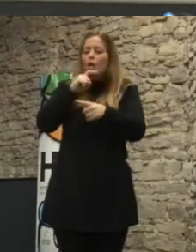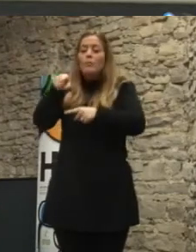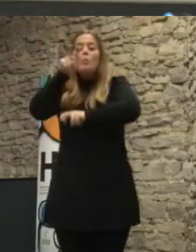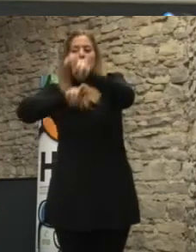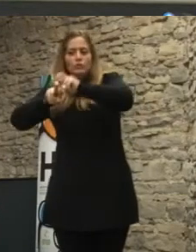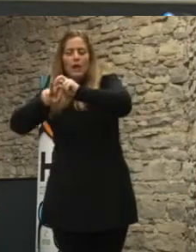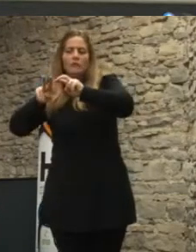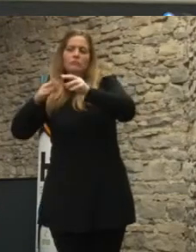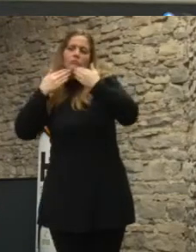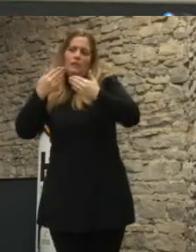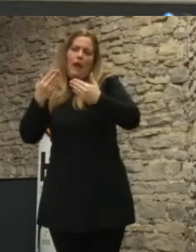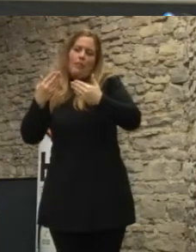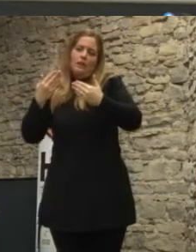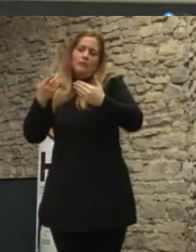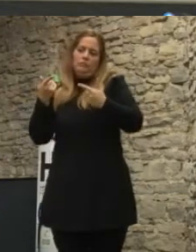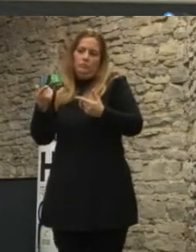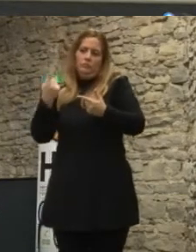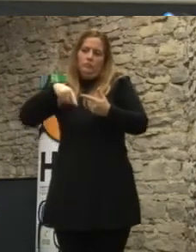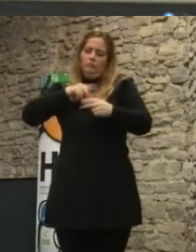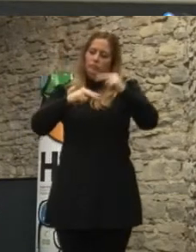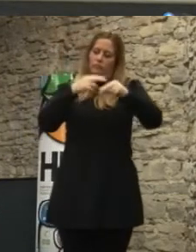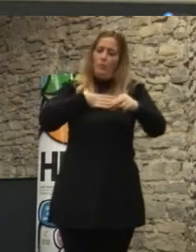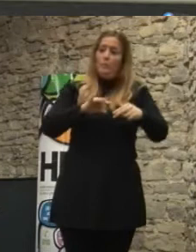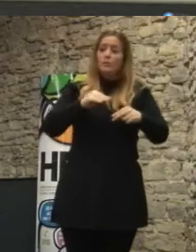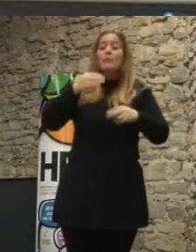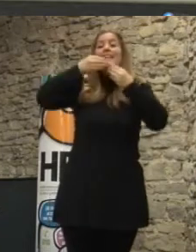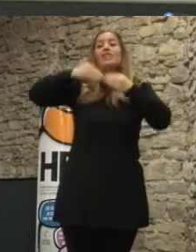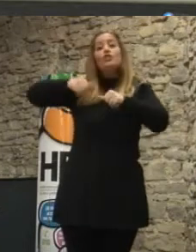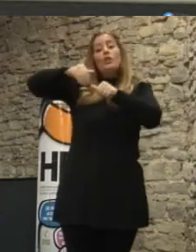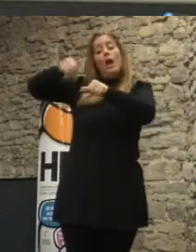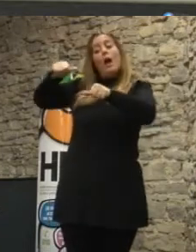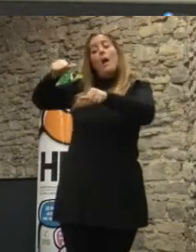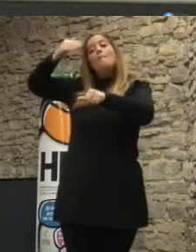que nos van a permitir hacer eso. La memoria histórica es fundamental.